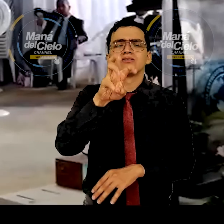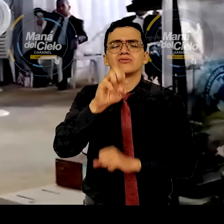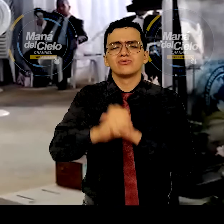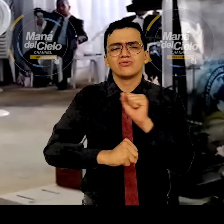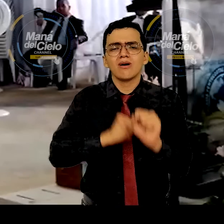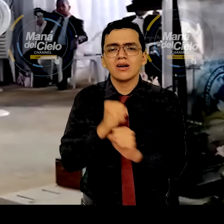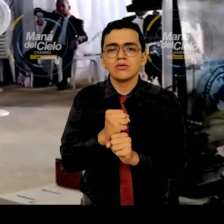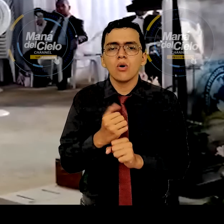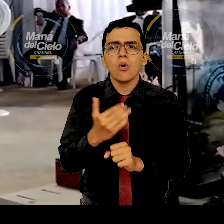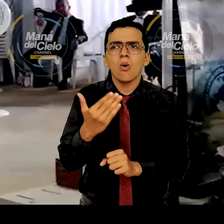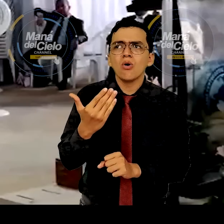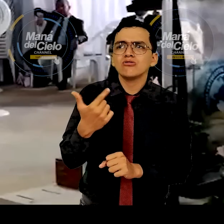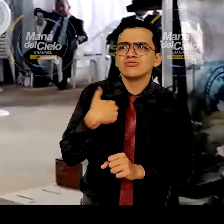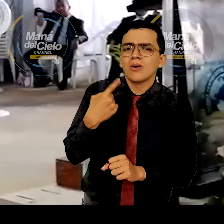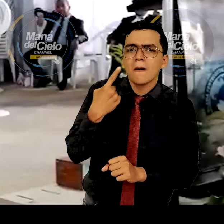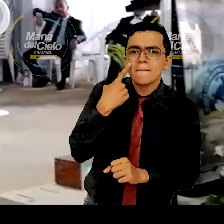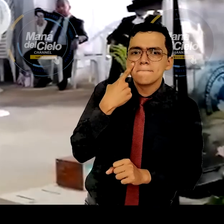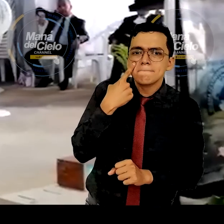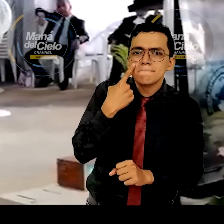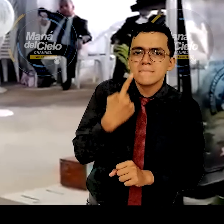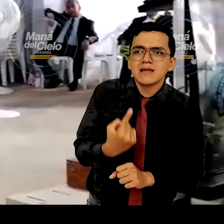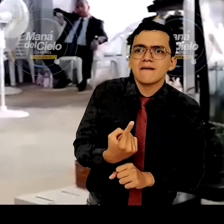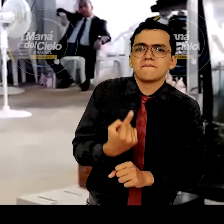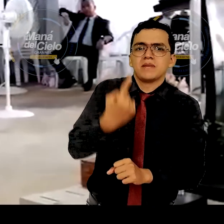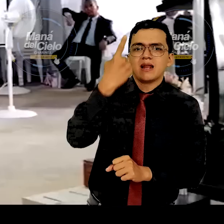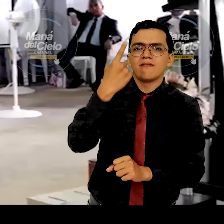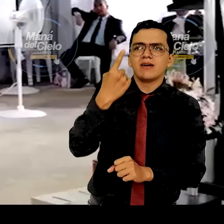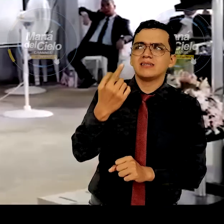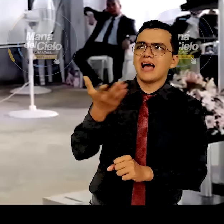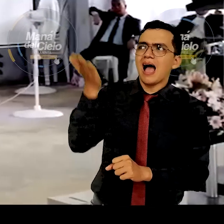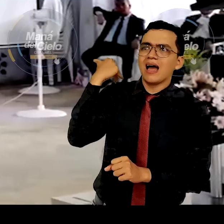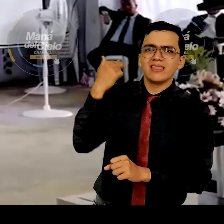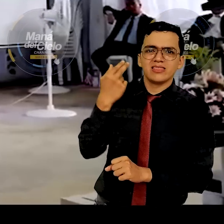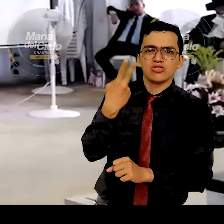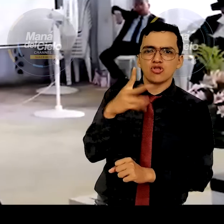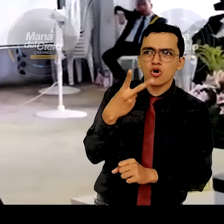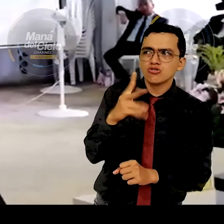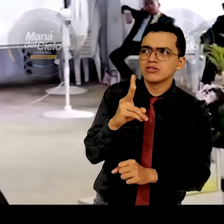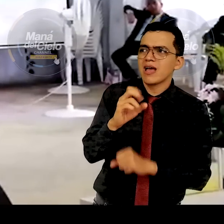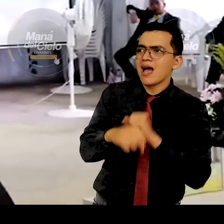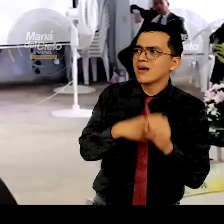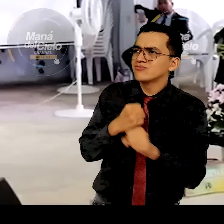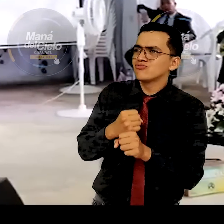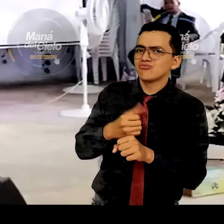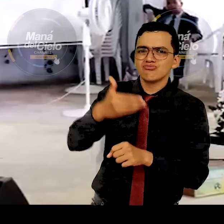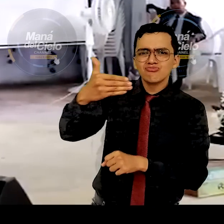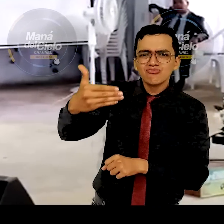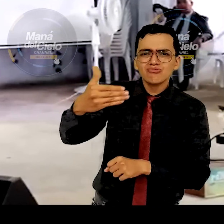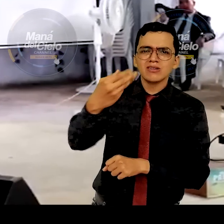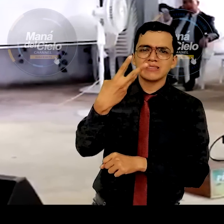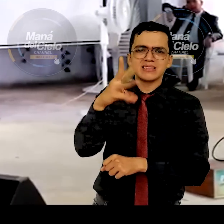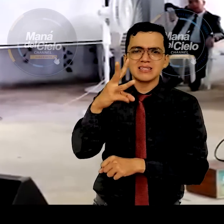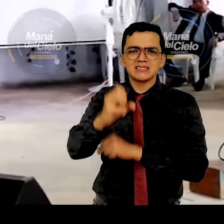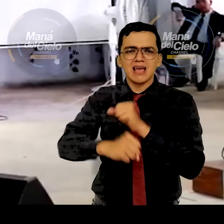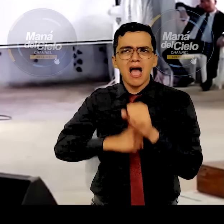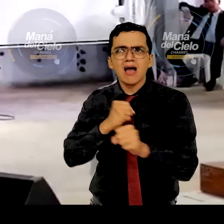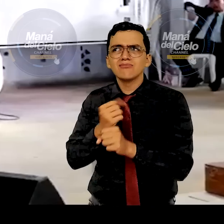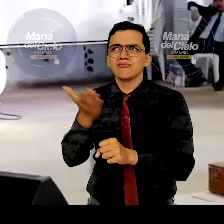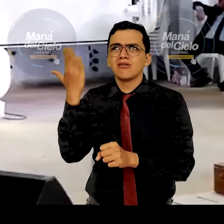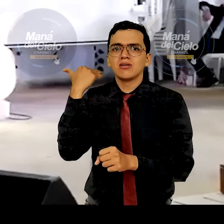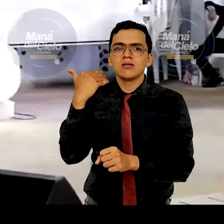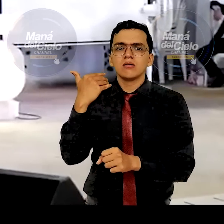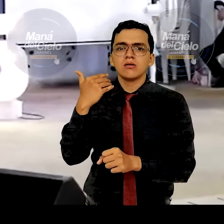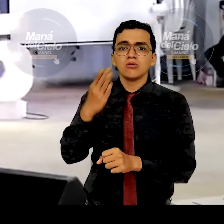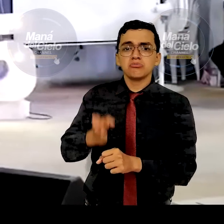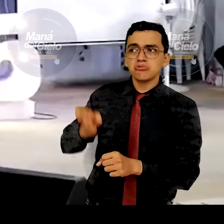yo chiquito todavía. Ese ha sido el mismo Dios que ha estado con nosotros todos los días. Ese es el Dios en